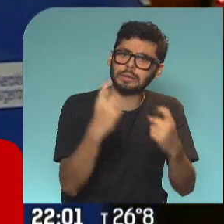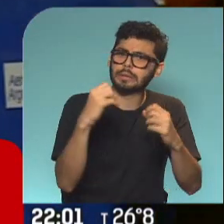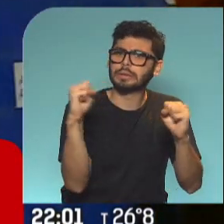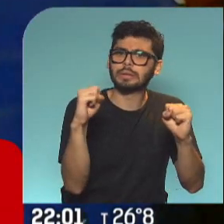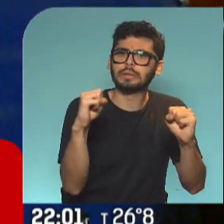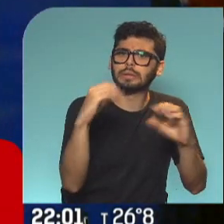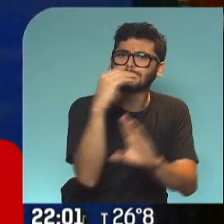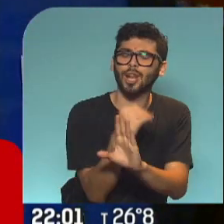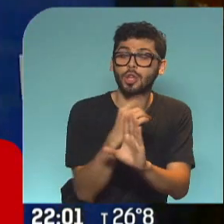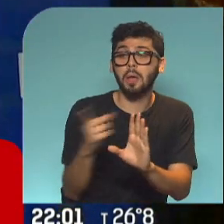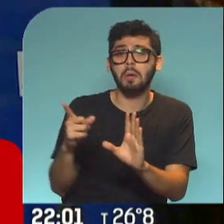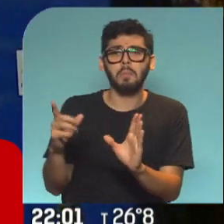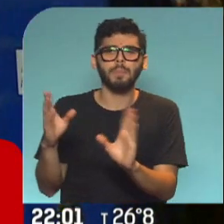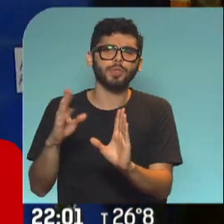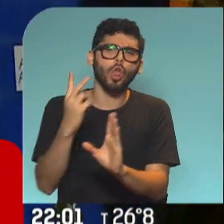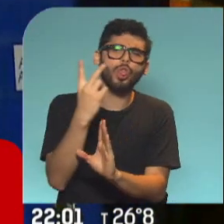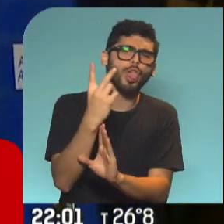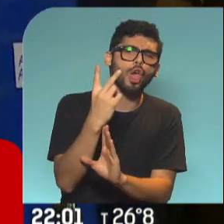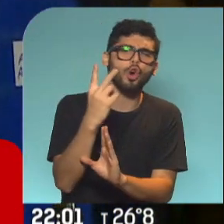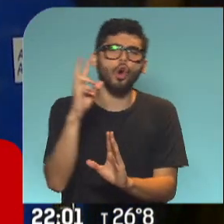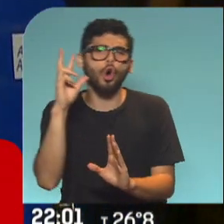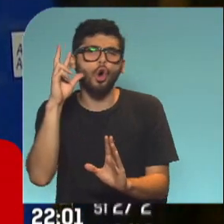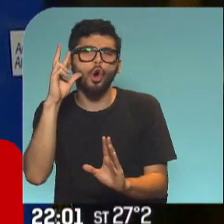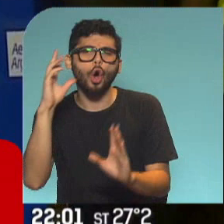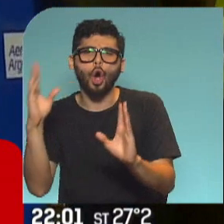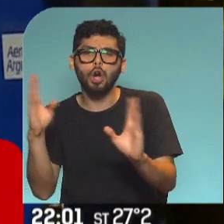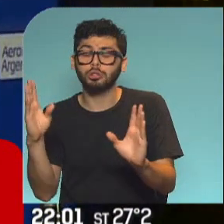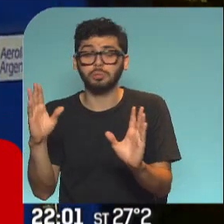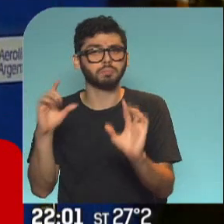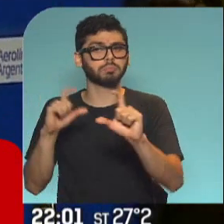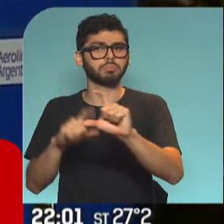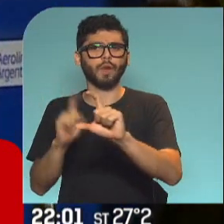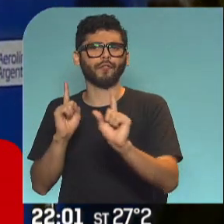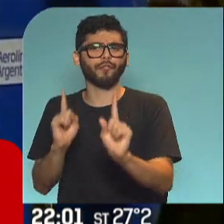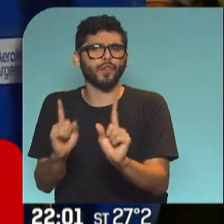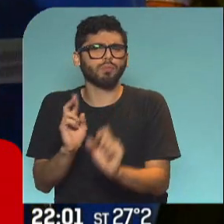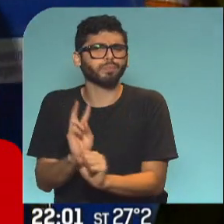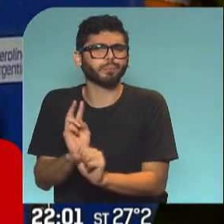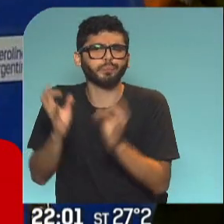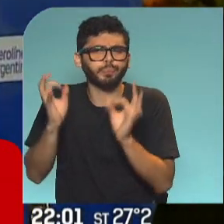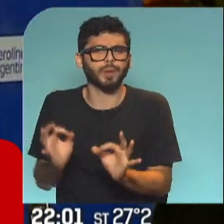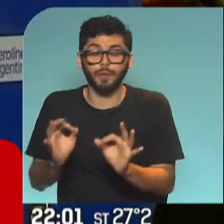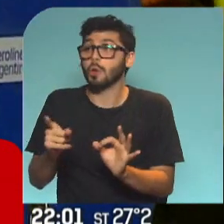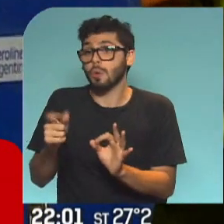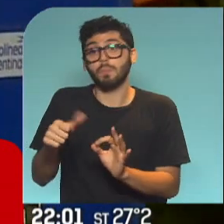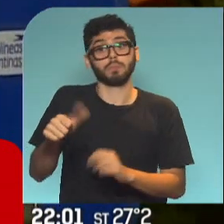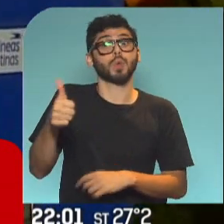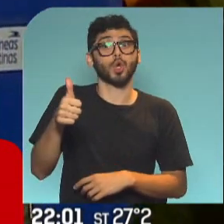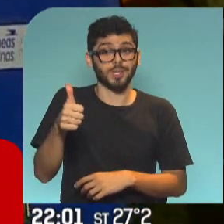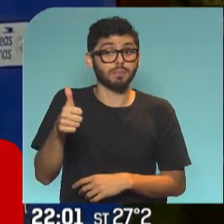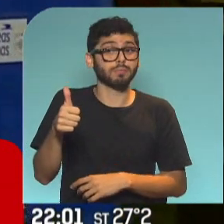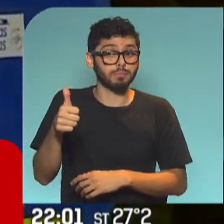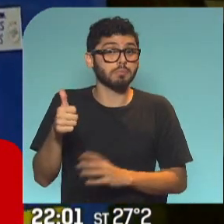puede mantener con temperaturas de entre 2 y 8 grados. Una ventaja que por ahí tiene esta que las otras no. Eso quiere decir que se puede